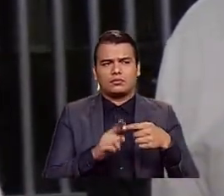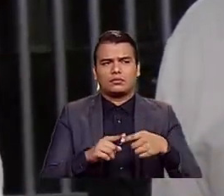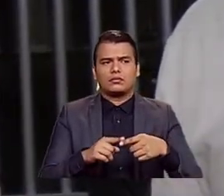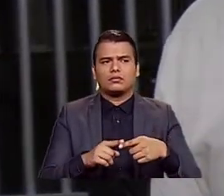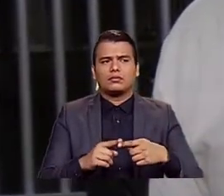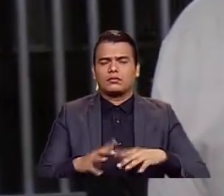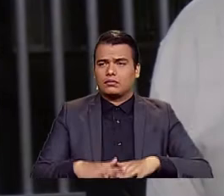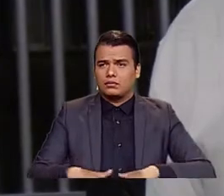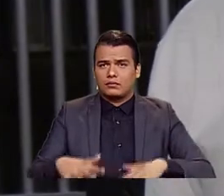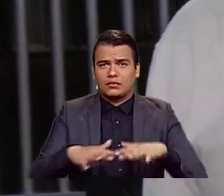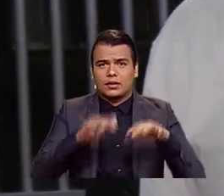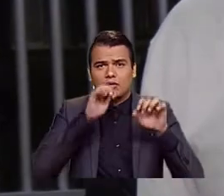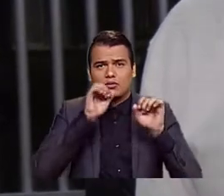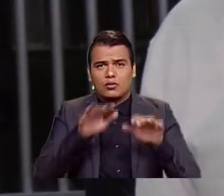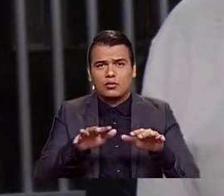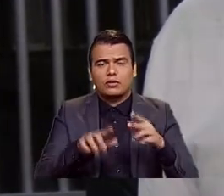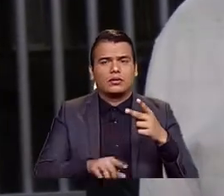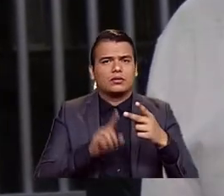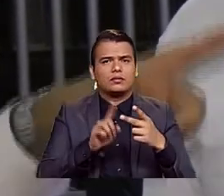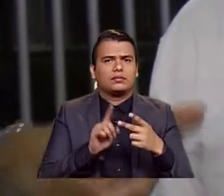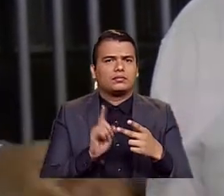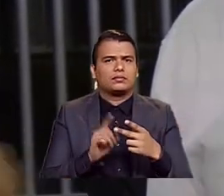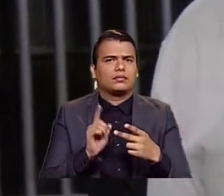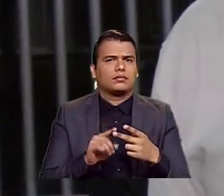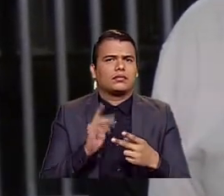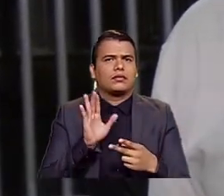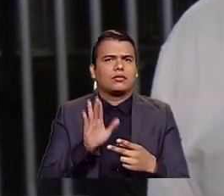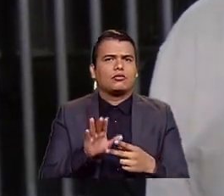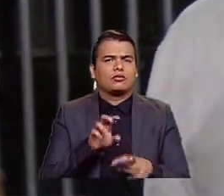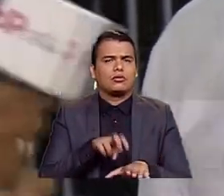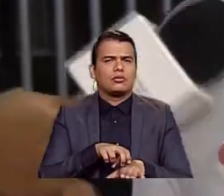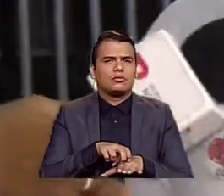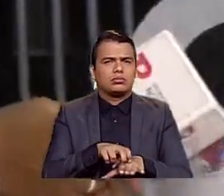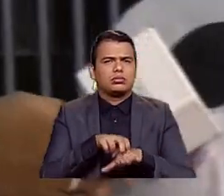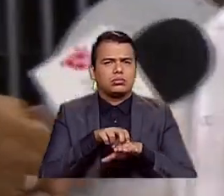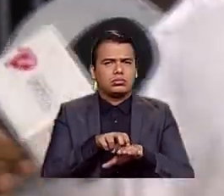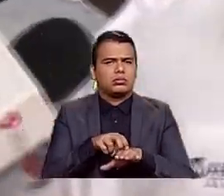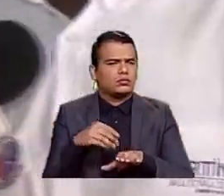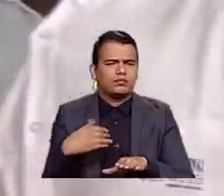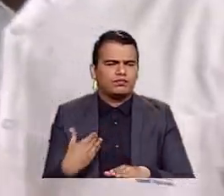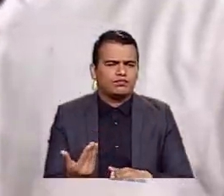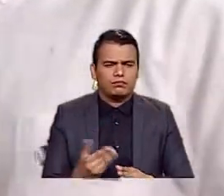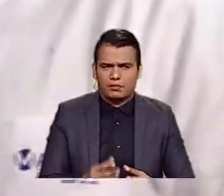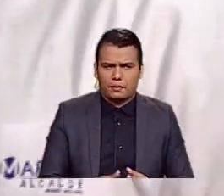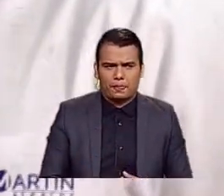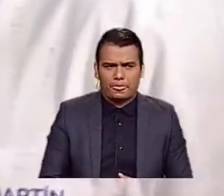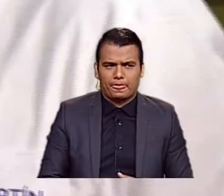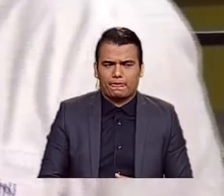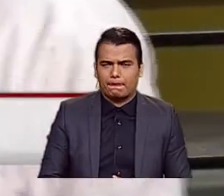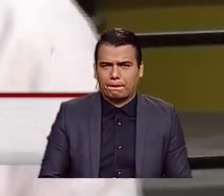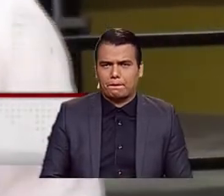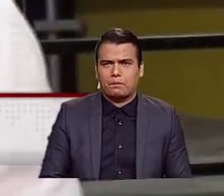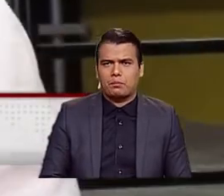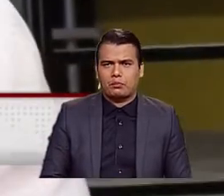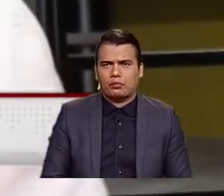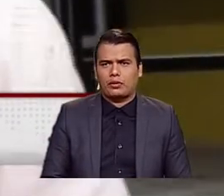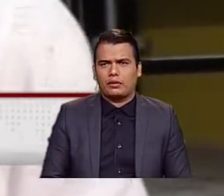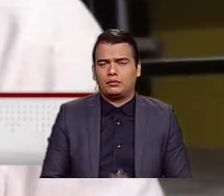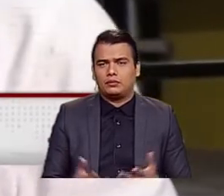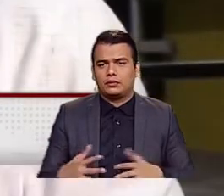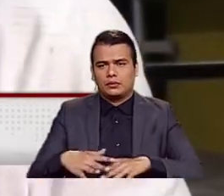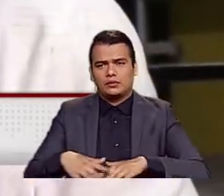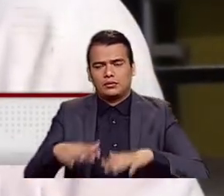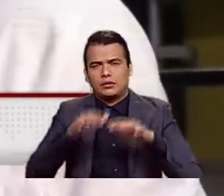público y estamos hablando también con el tema de movilidad. ¿Qué ofrecer rápidamente en estos dos aspectos? Bueno, en el espacio público nosotros tenemos